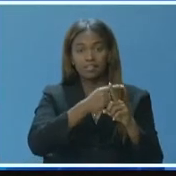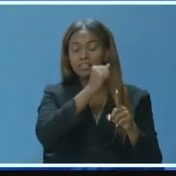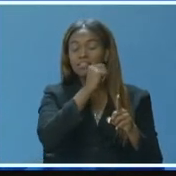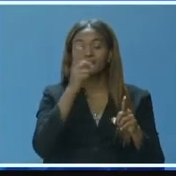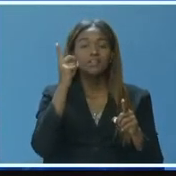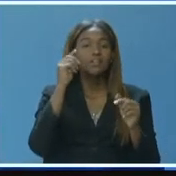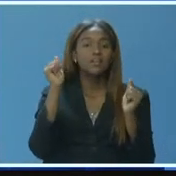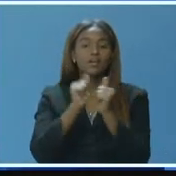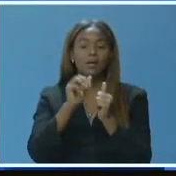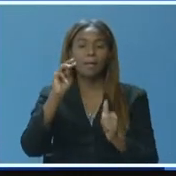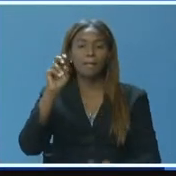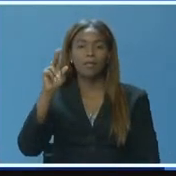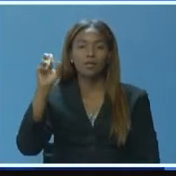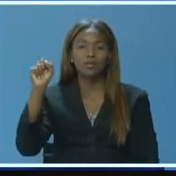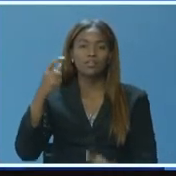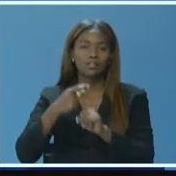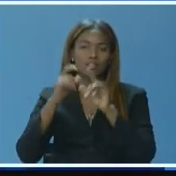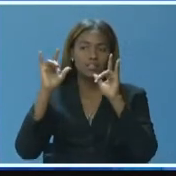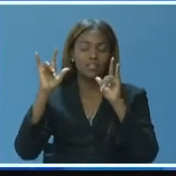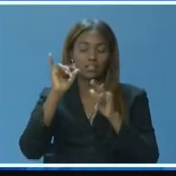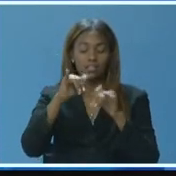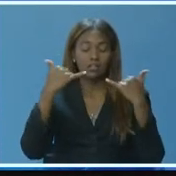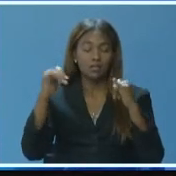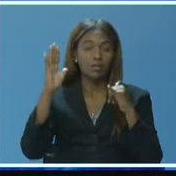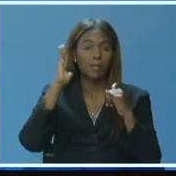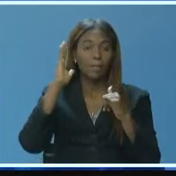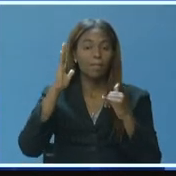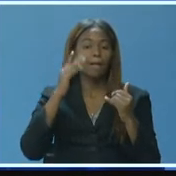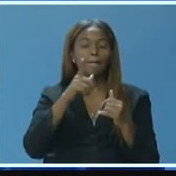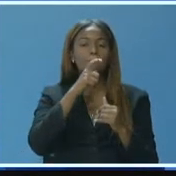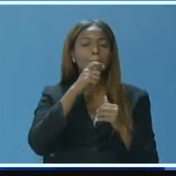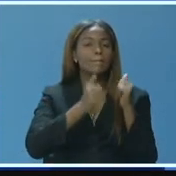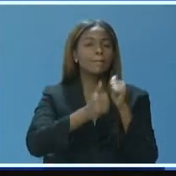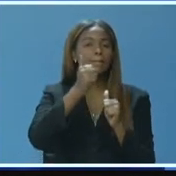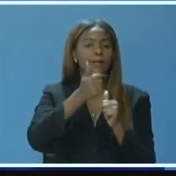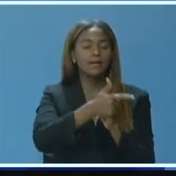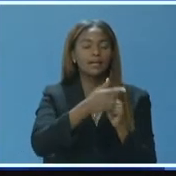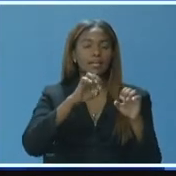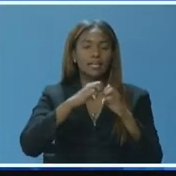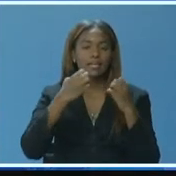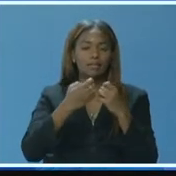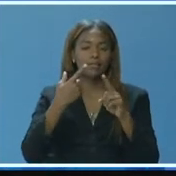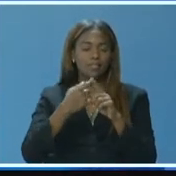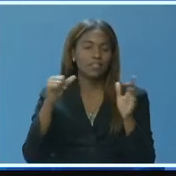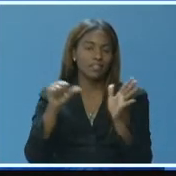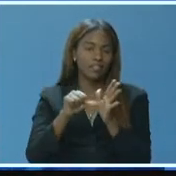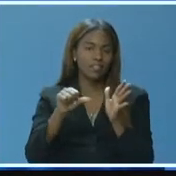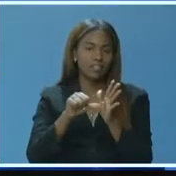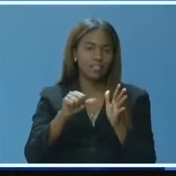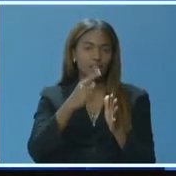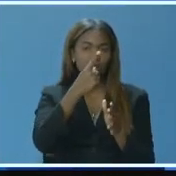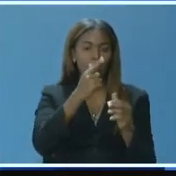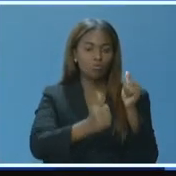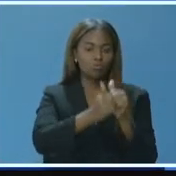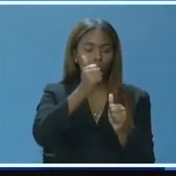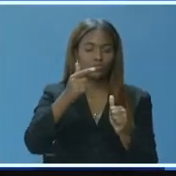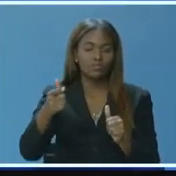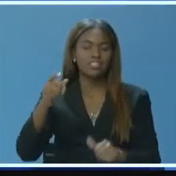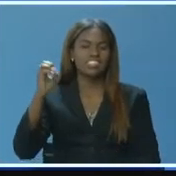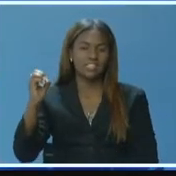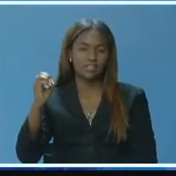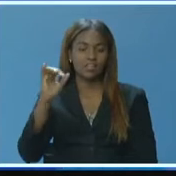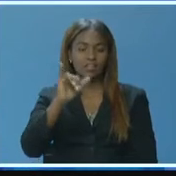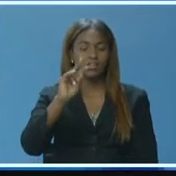y los Metros de Santiago. Esta serie está a favor del conjunto de la capital, un partido por cero, y ese